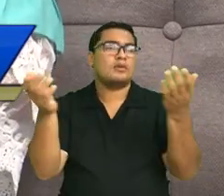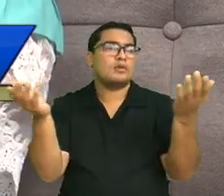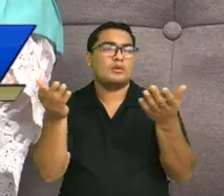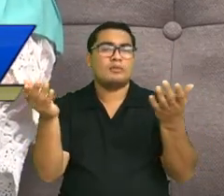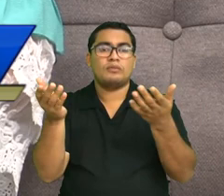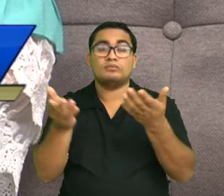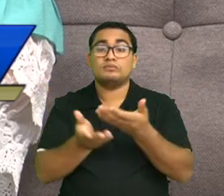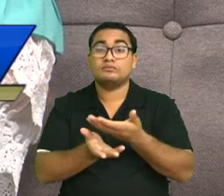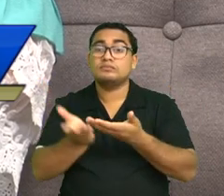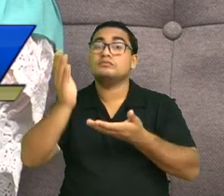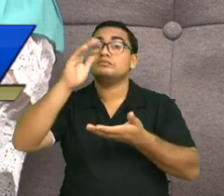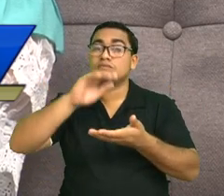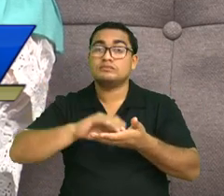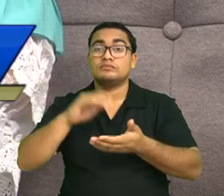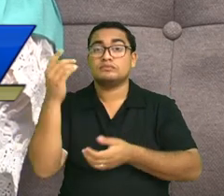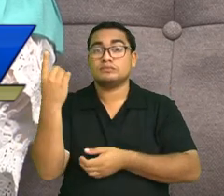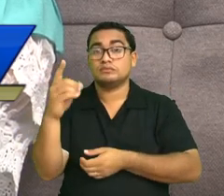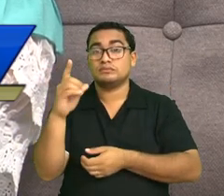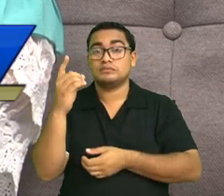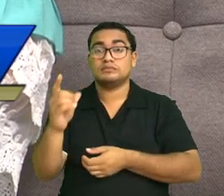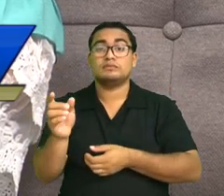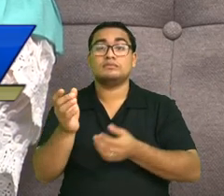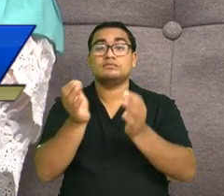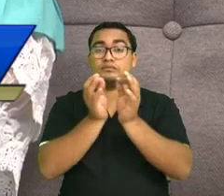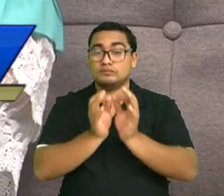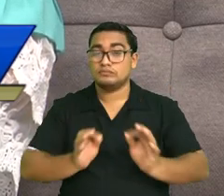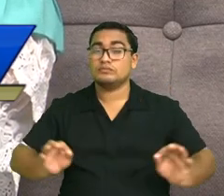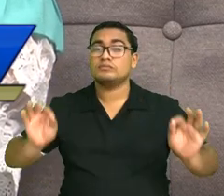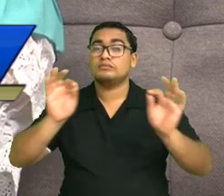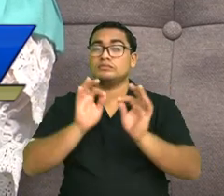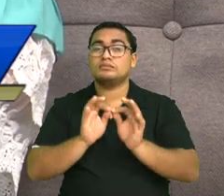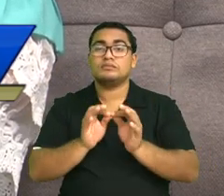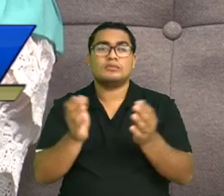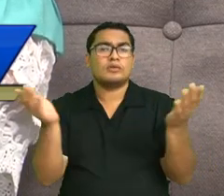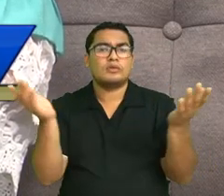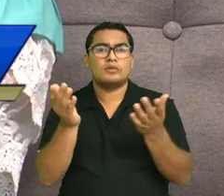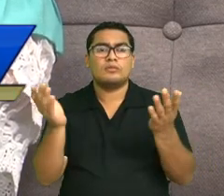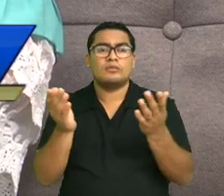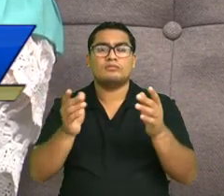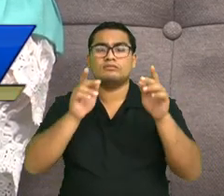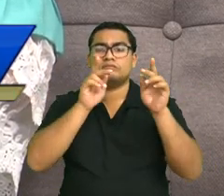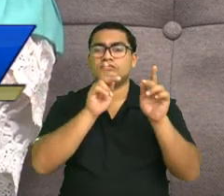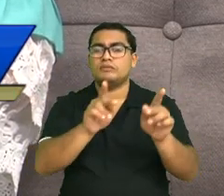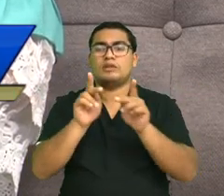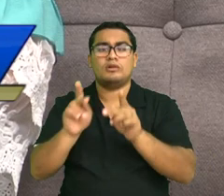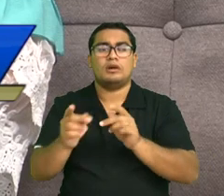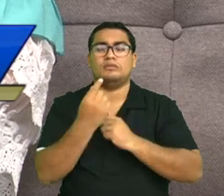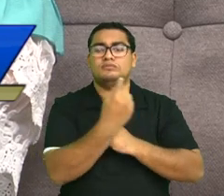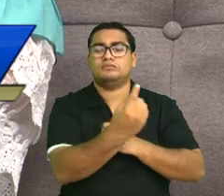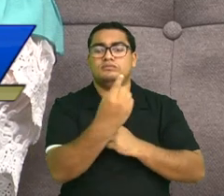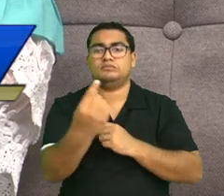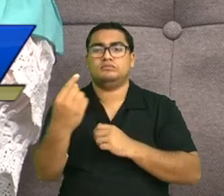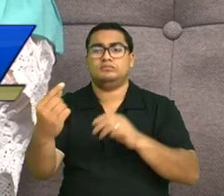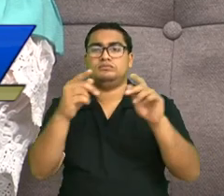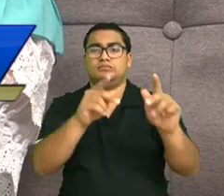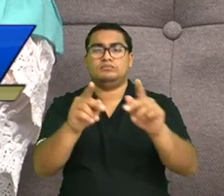lo más importante, como cada una de las personas con discapacidad en nuestro